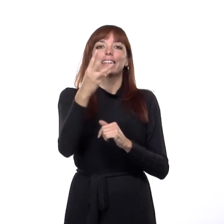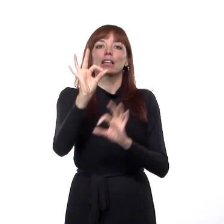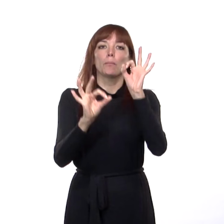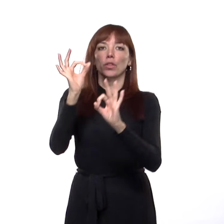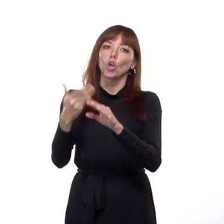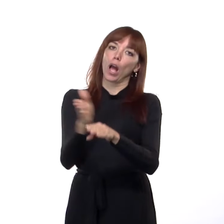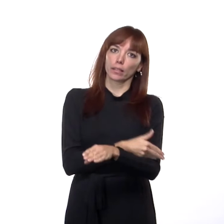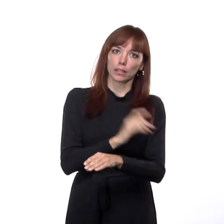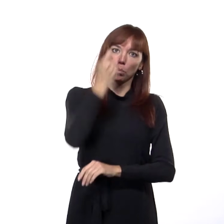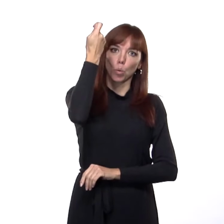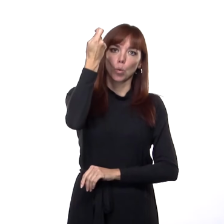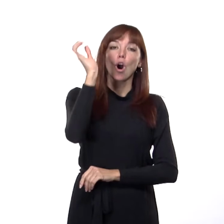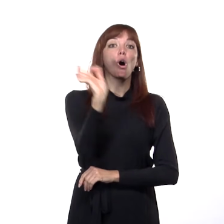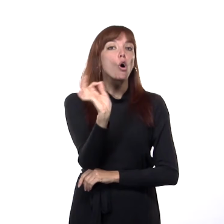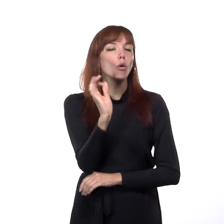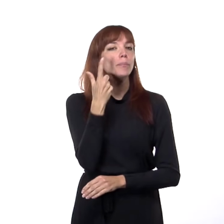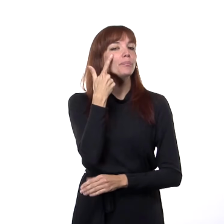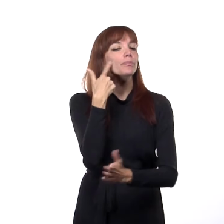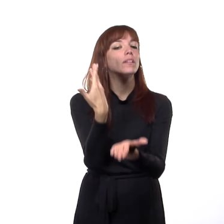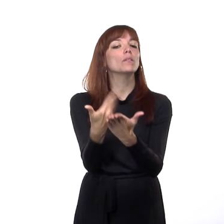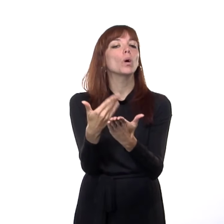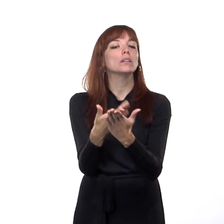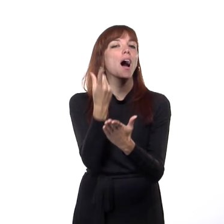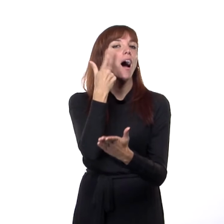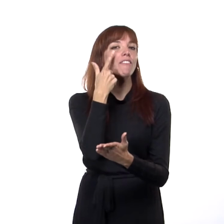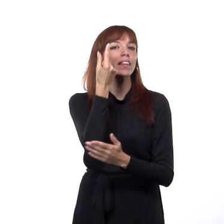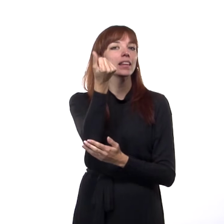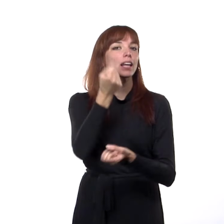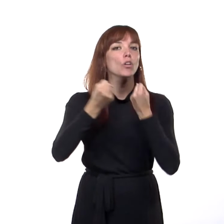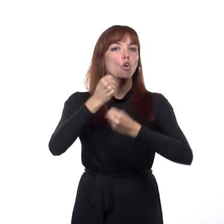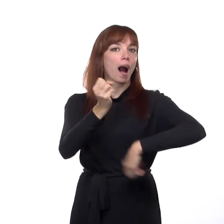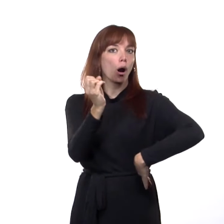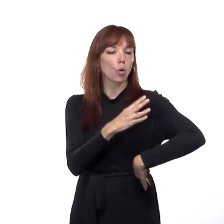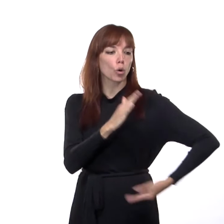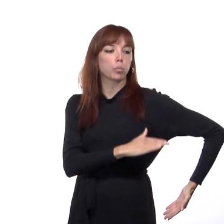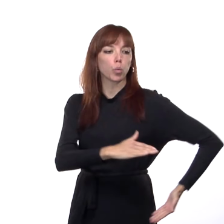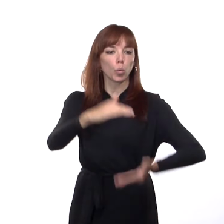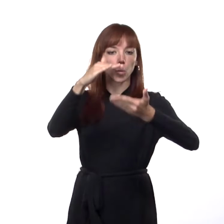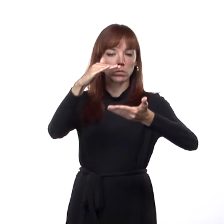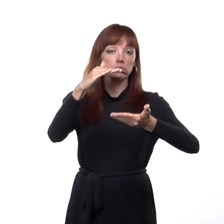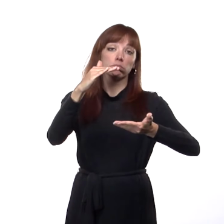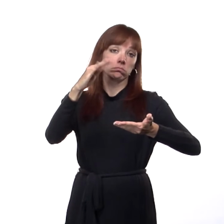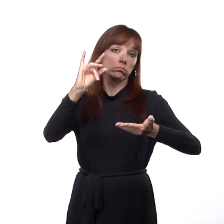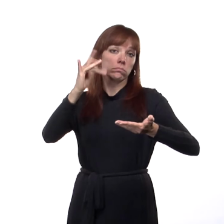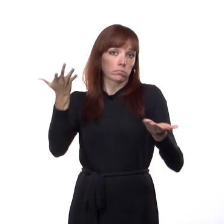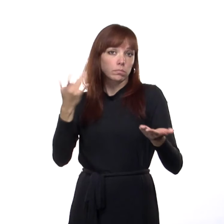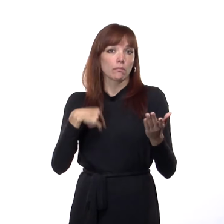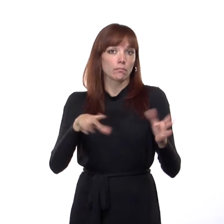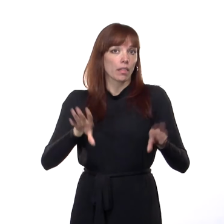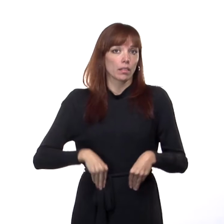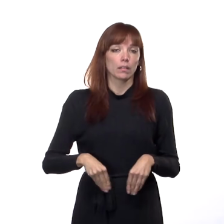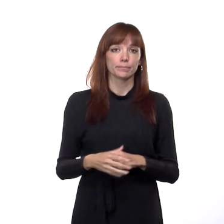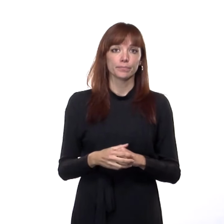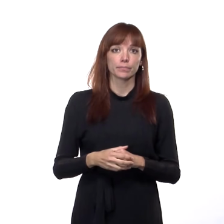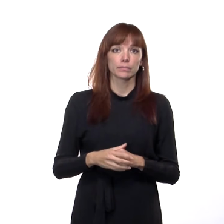consiga los demostrados e incluso tan 10 por ciento pues no es que sea asumible es que o es o al cabo